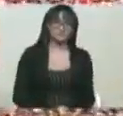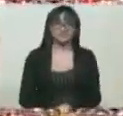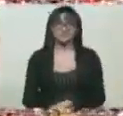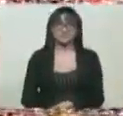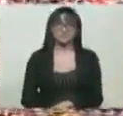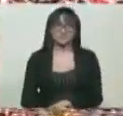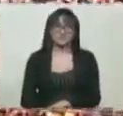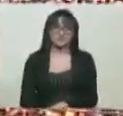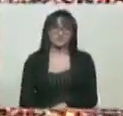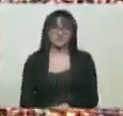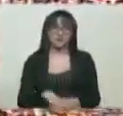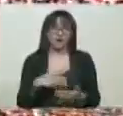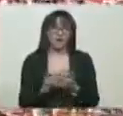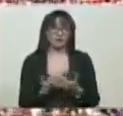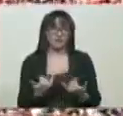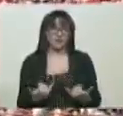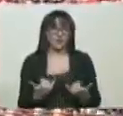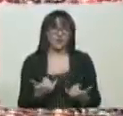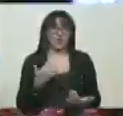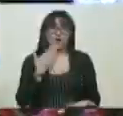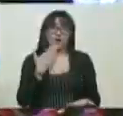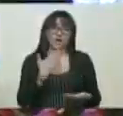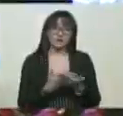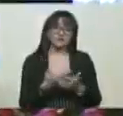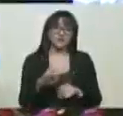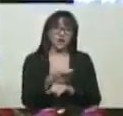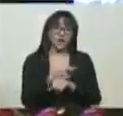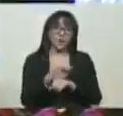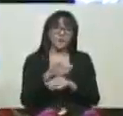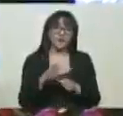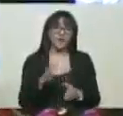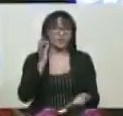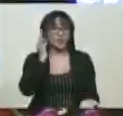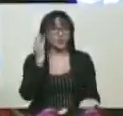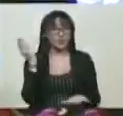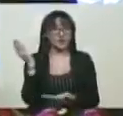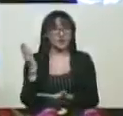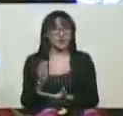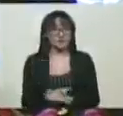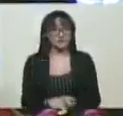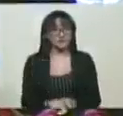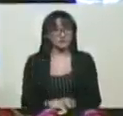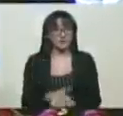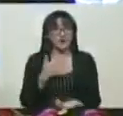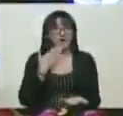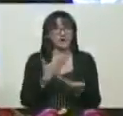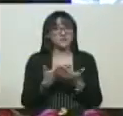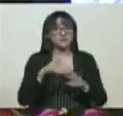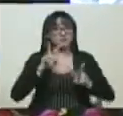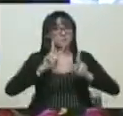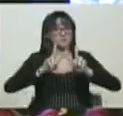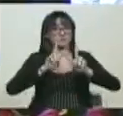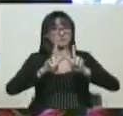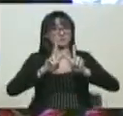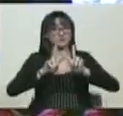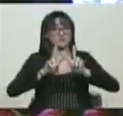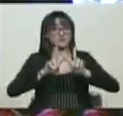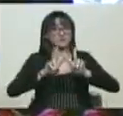Hasta ahora, gracias a la gobernadora y a la gran misión Vivienda Venezuela,